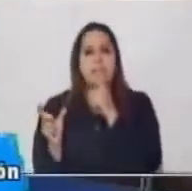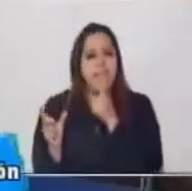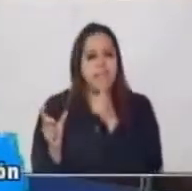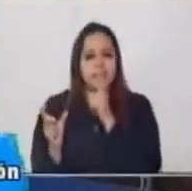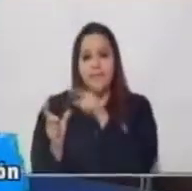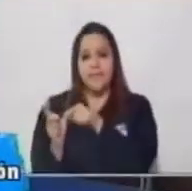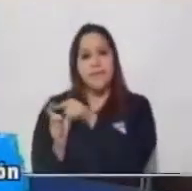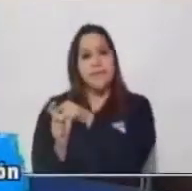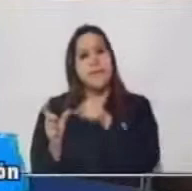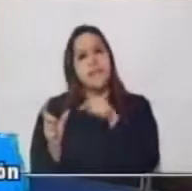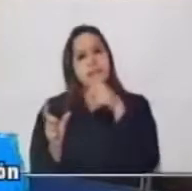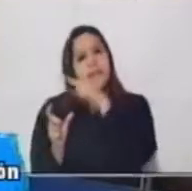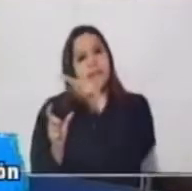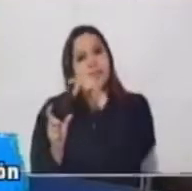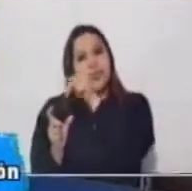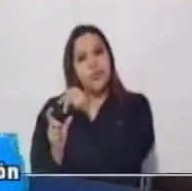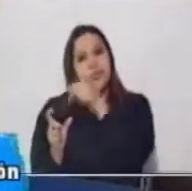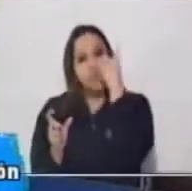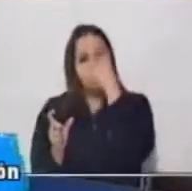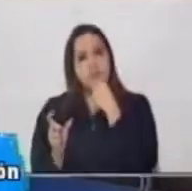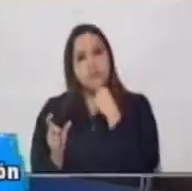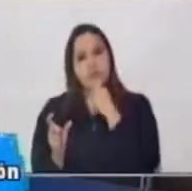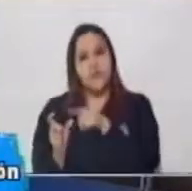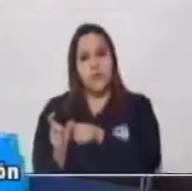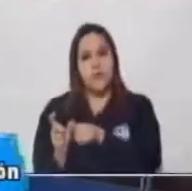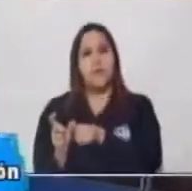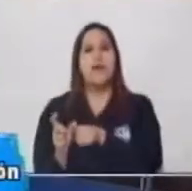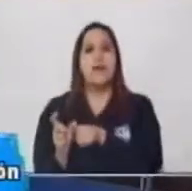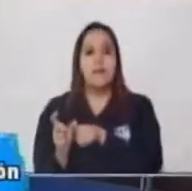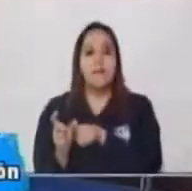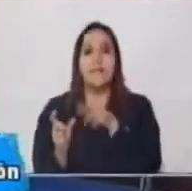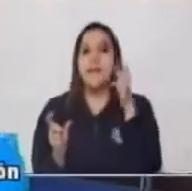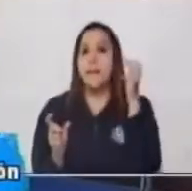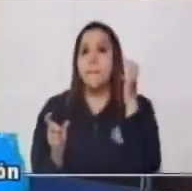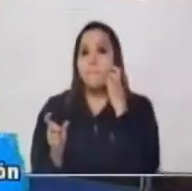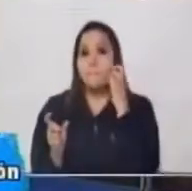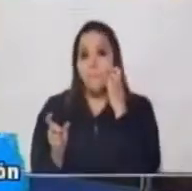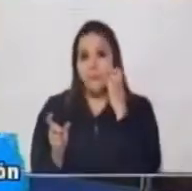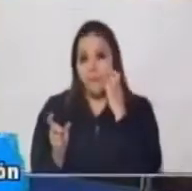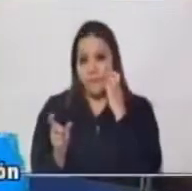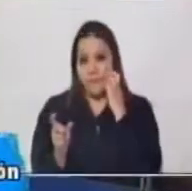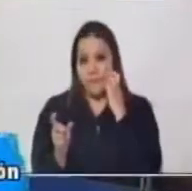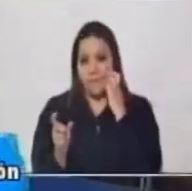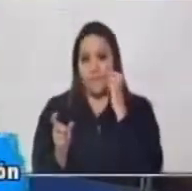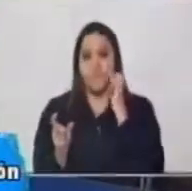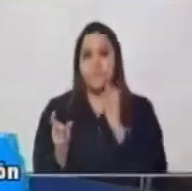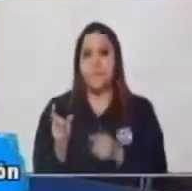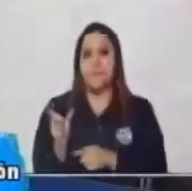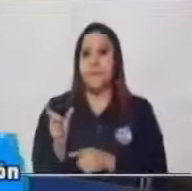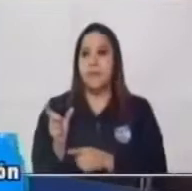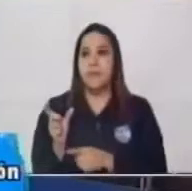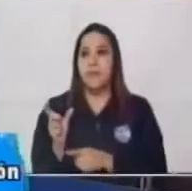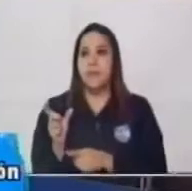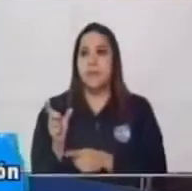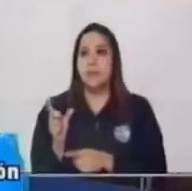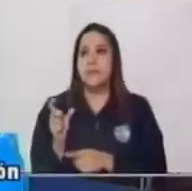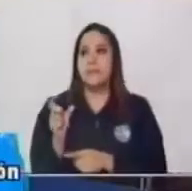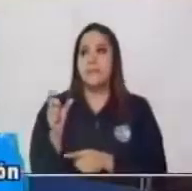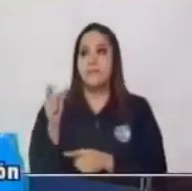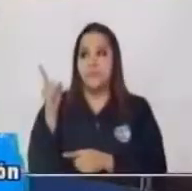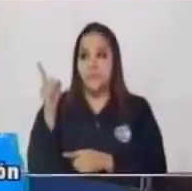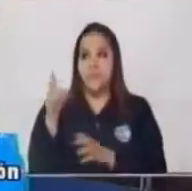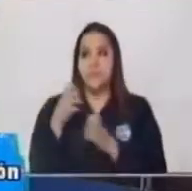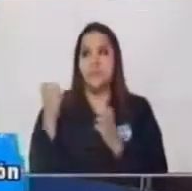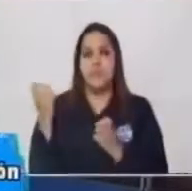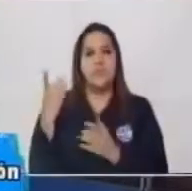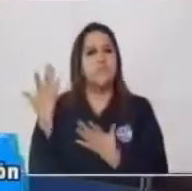el núcleo del sujeto? Muy bien, el núcleo del sujeto va a ser la palabra papá. Por lo tanto, esto